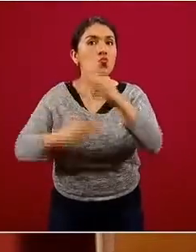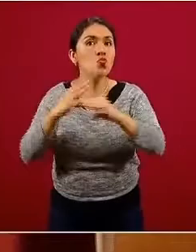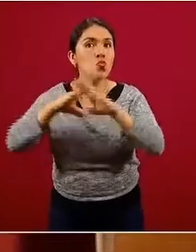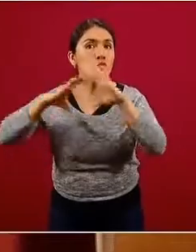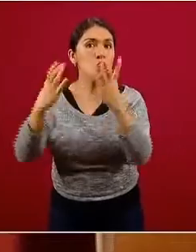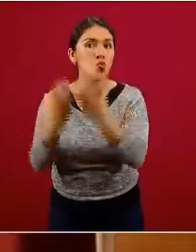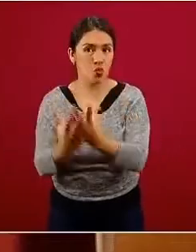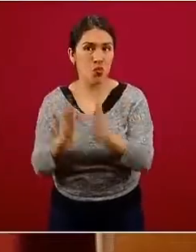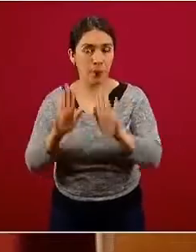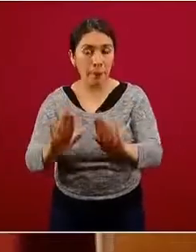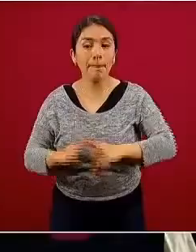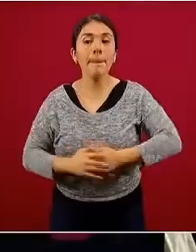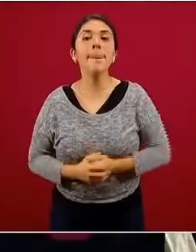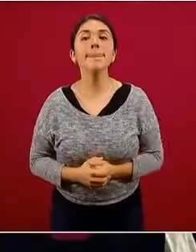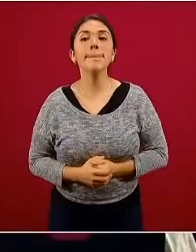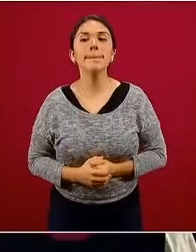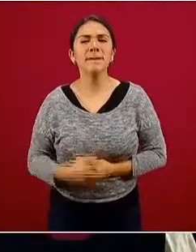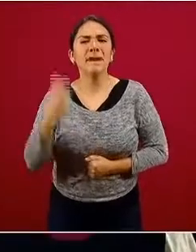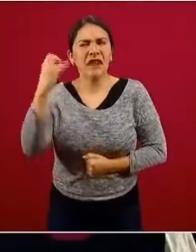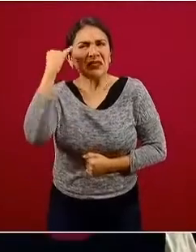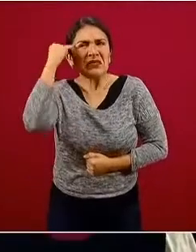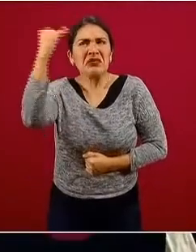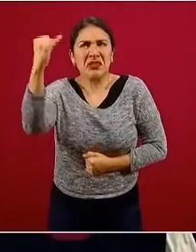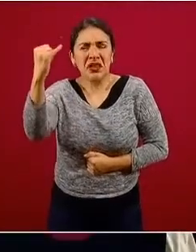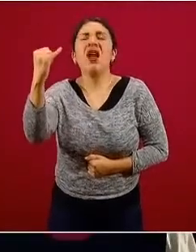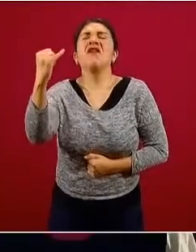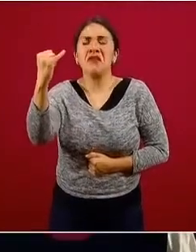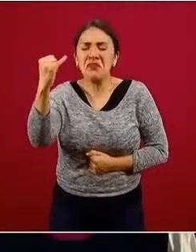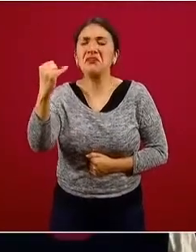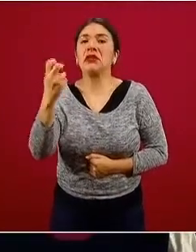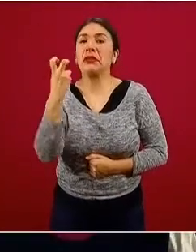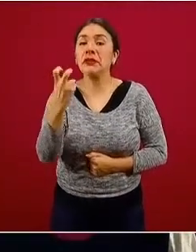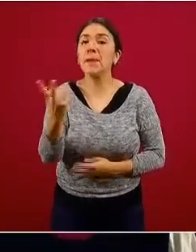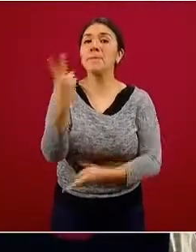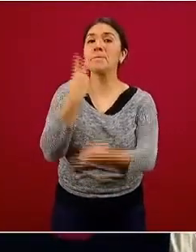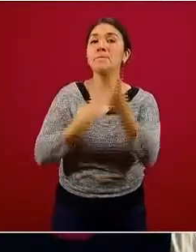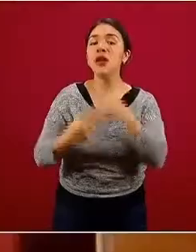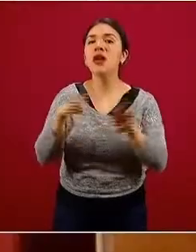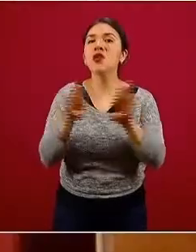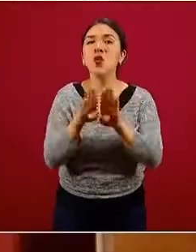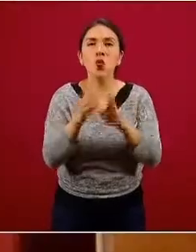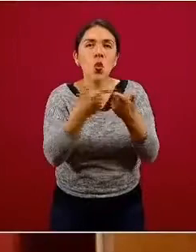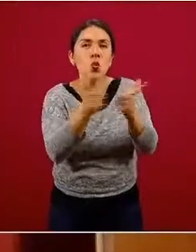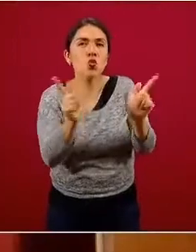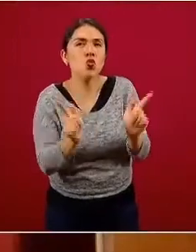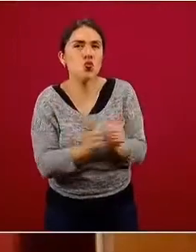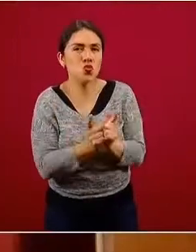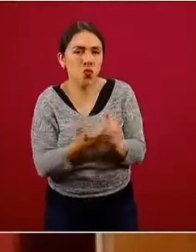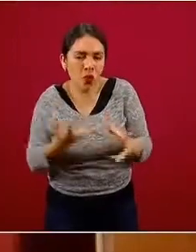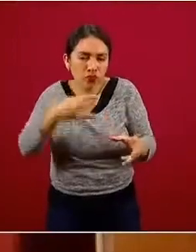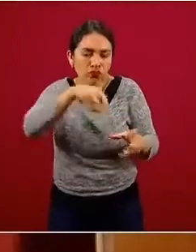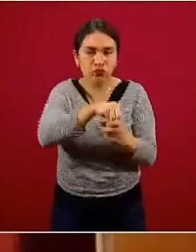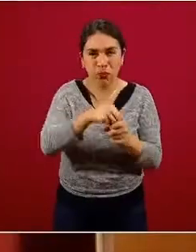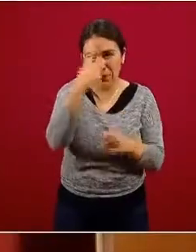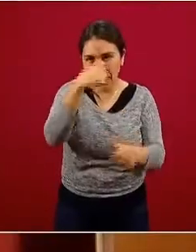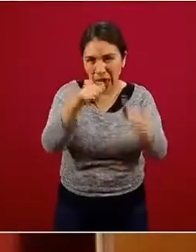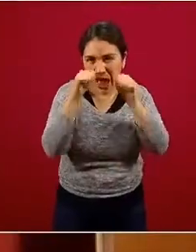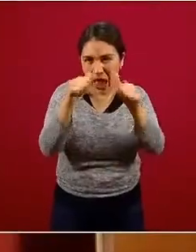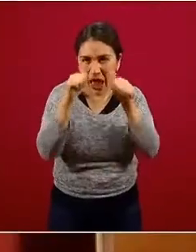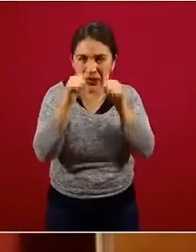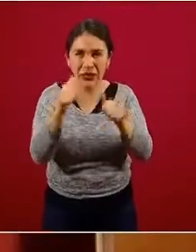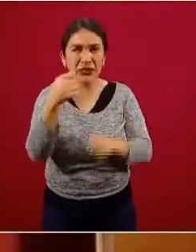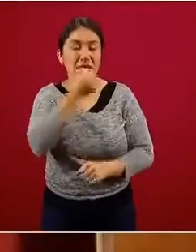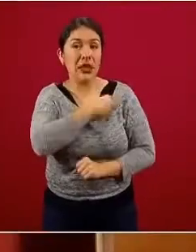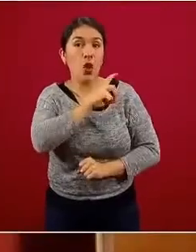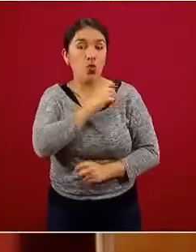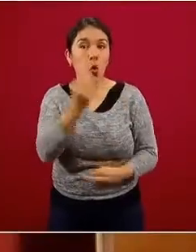planeta. Esta idea fue la que originó precisamente al grupo intersectorial